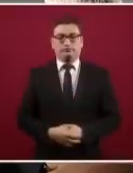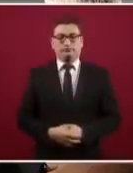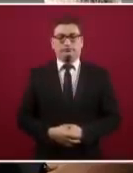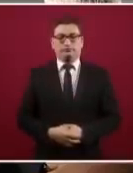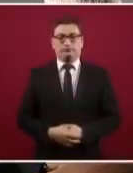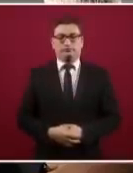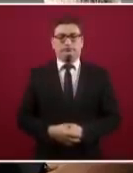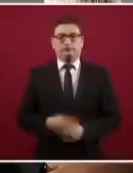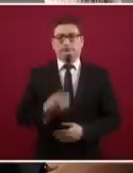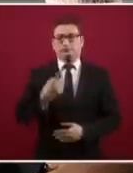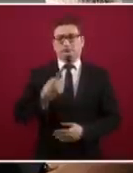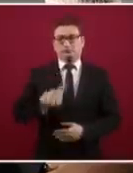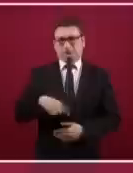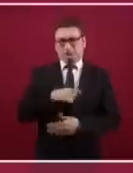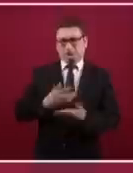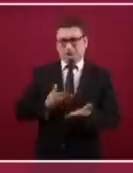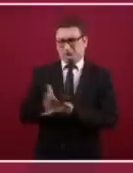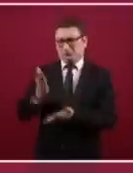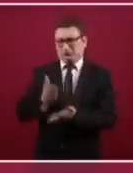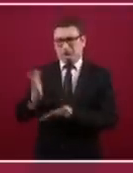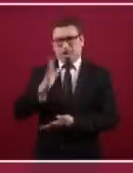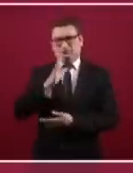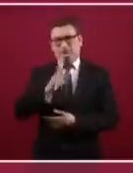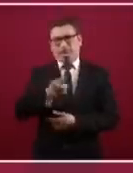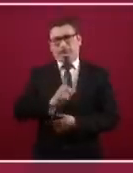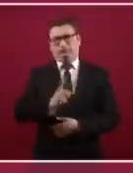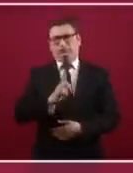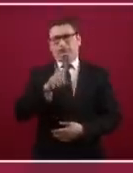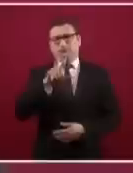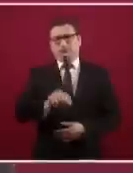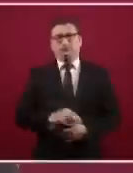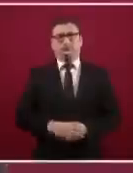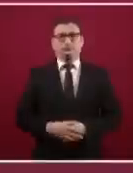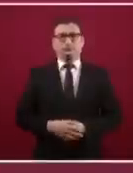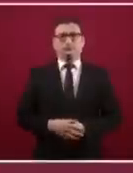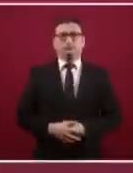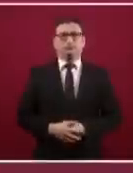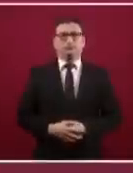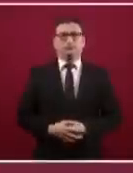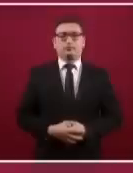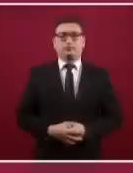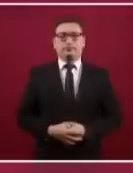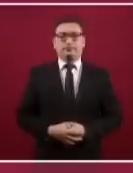No meternos nosotros. Yo no estoy